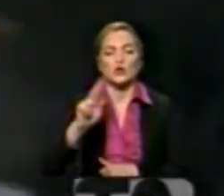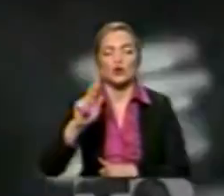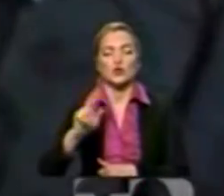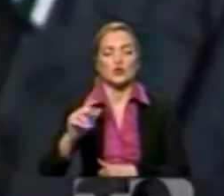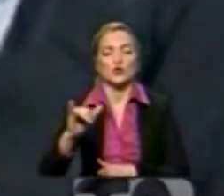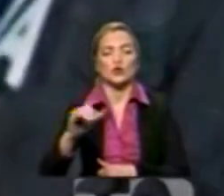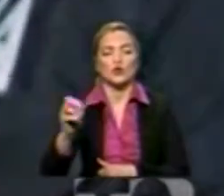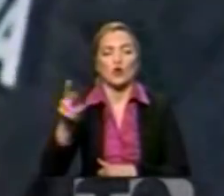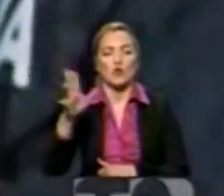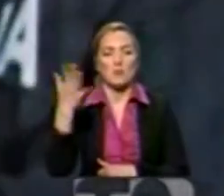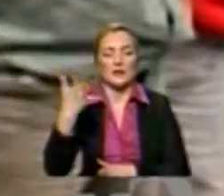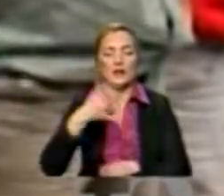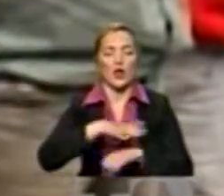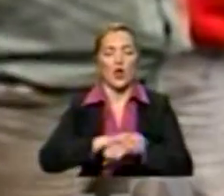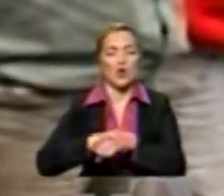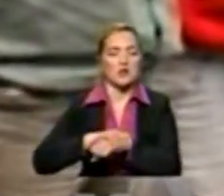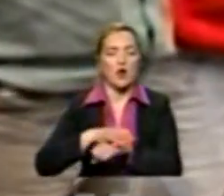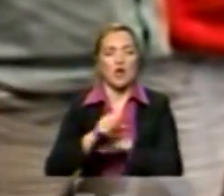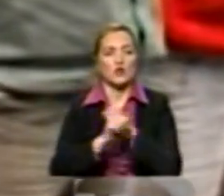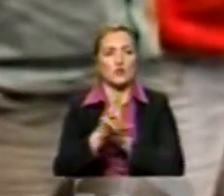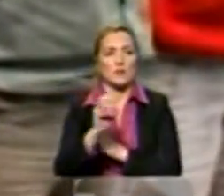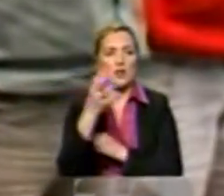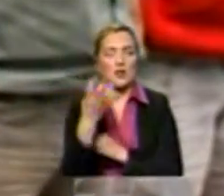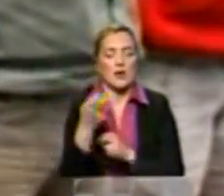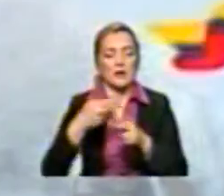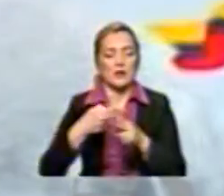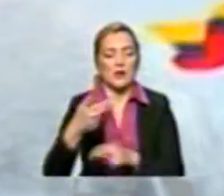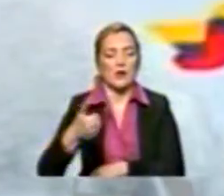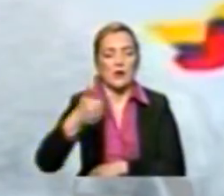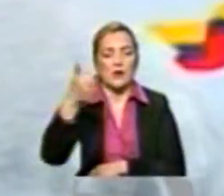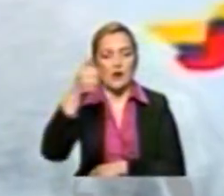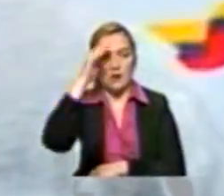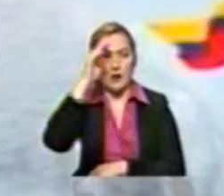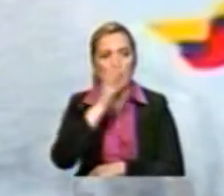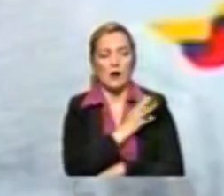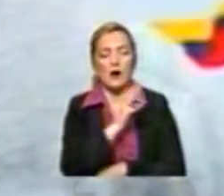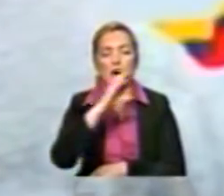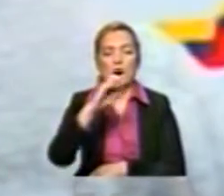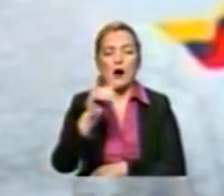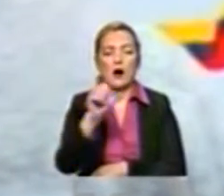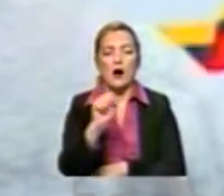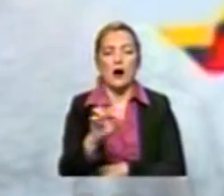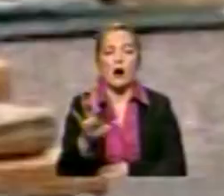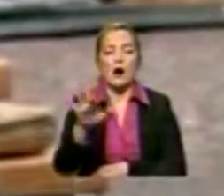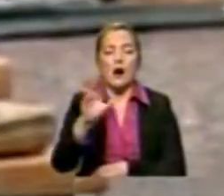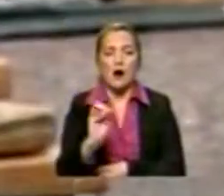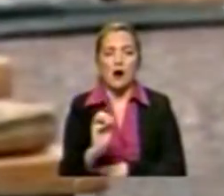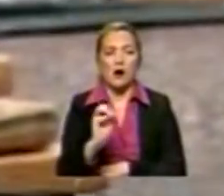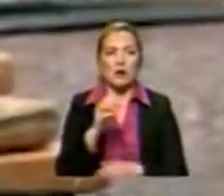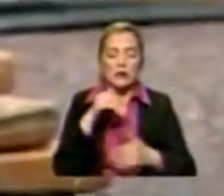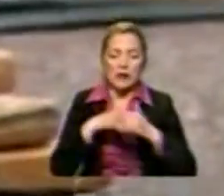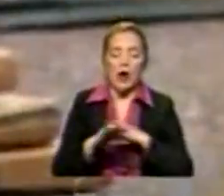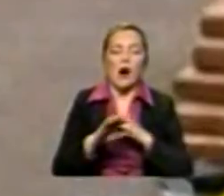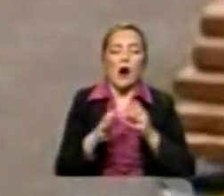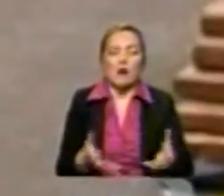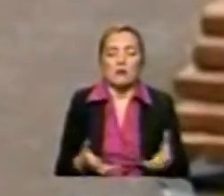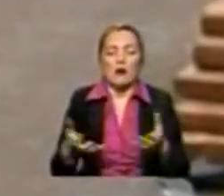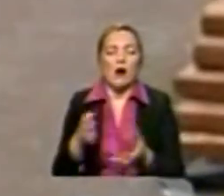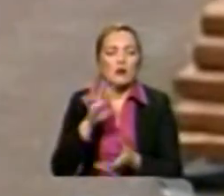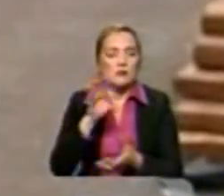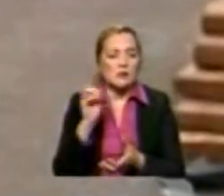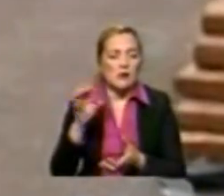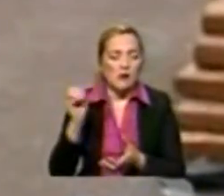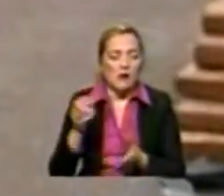una detención en 2014, cuando junto al ex capitán del ejército Telmo Castro intentaron enviar 400 kilos de cocaína en